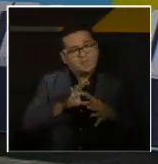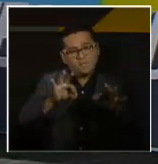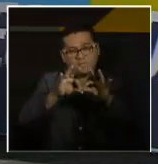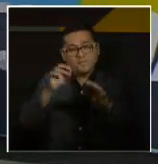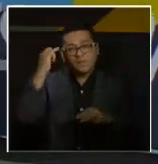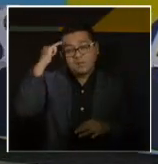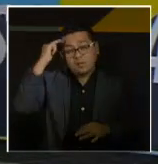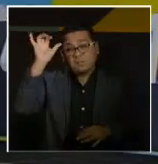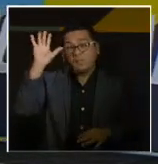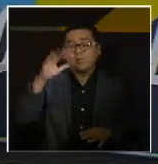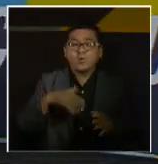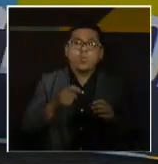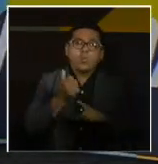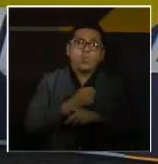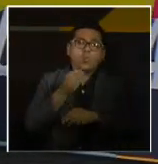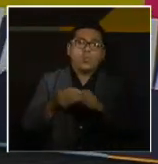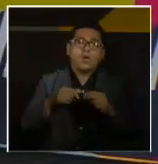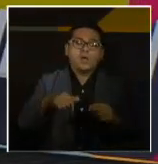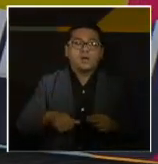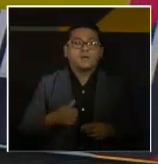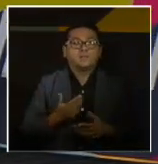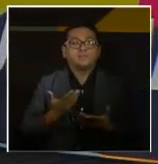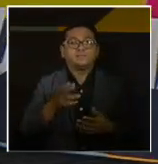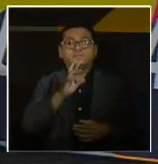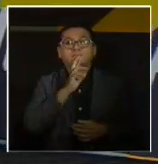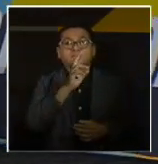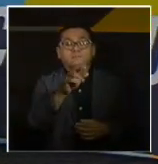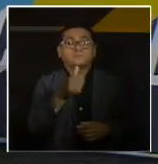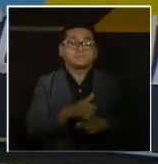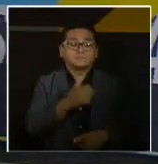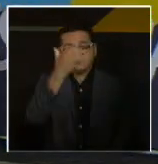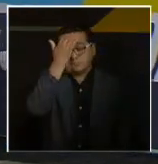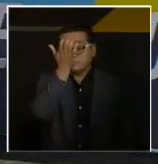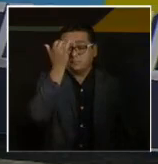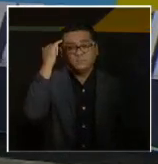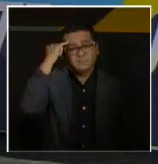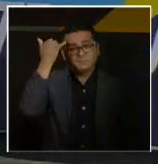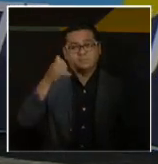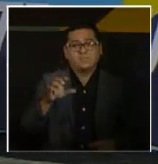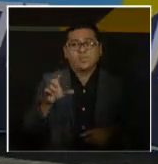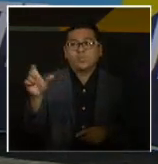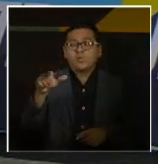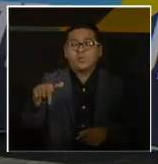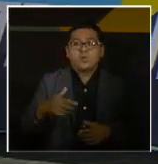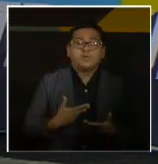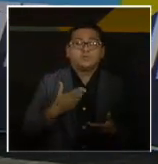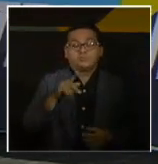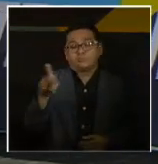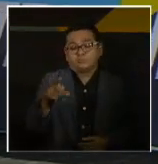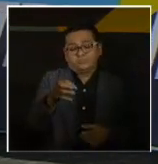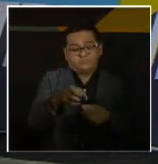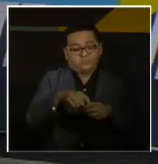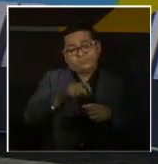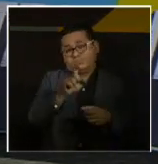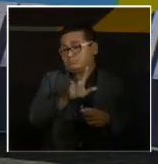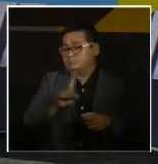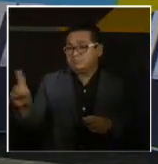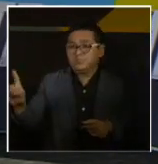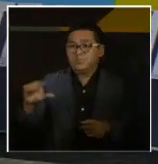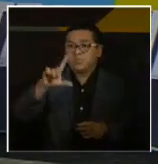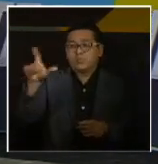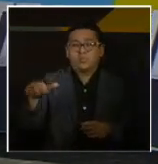población maya. ¿Qué otro problema tenemos? El problema que tenemos con la población maya hablante es que cuando salen de su municipio y asisten a